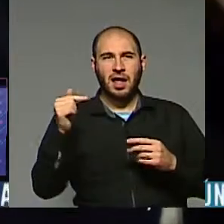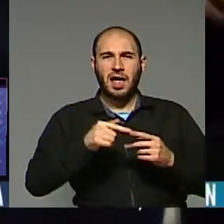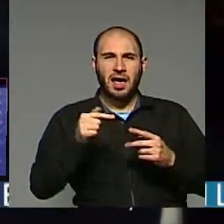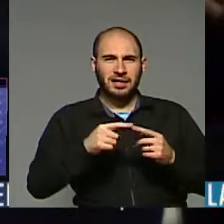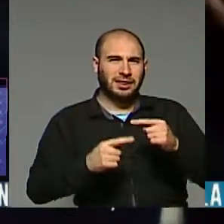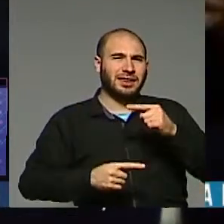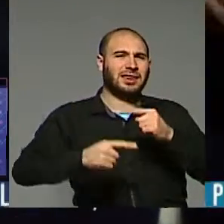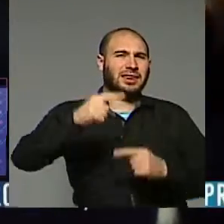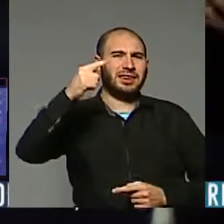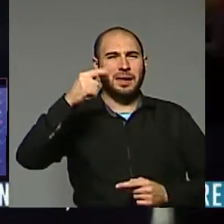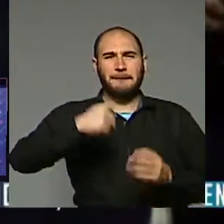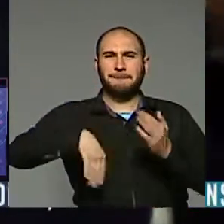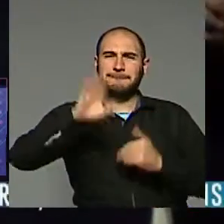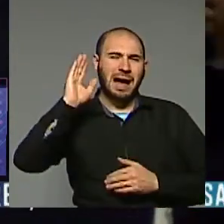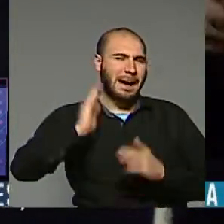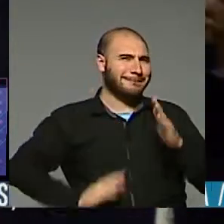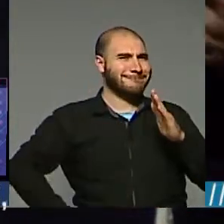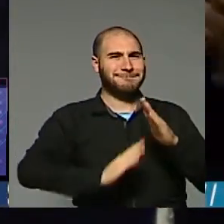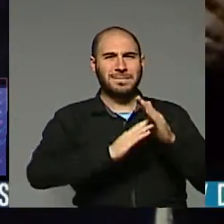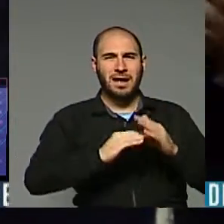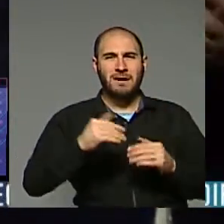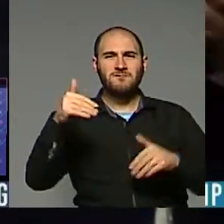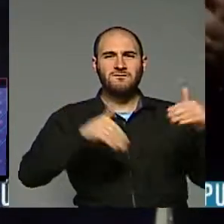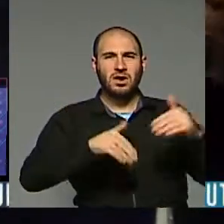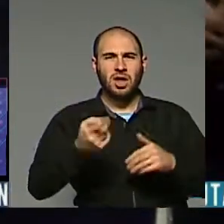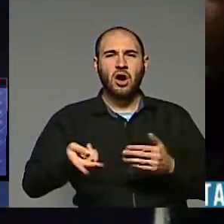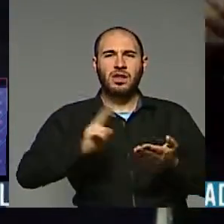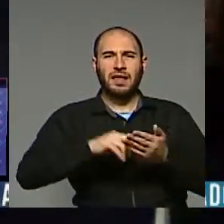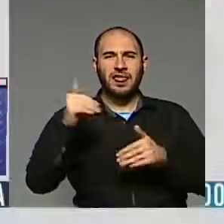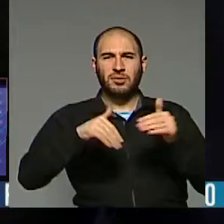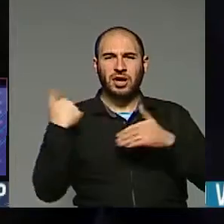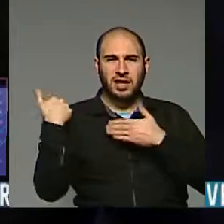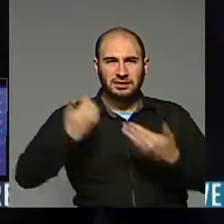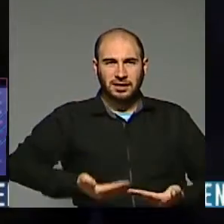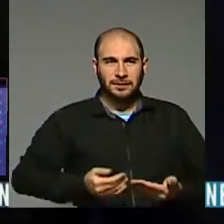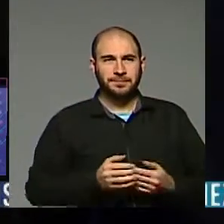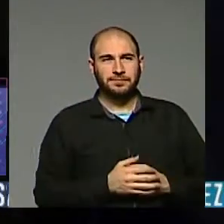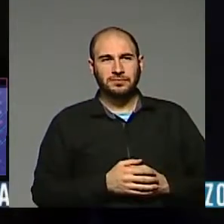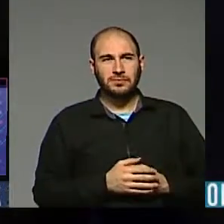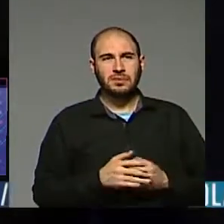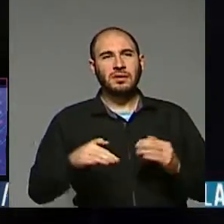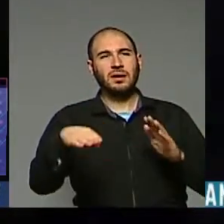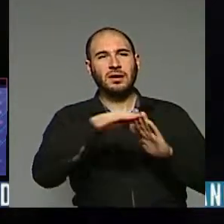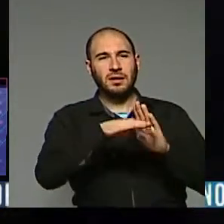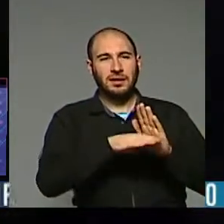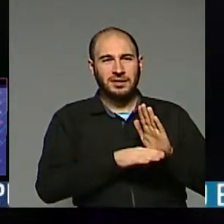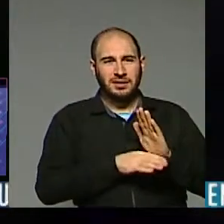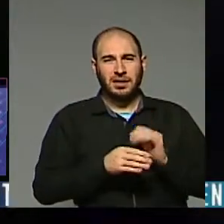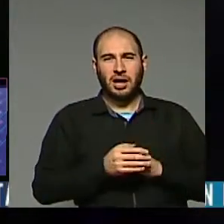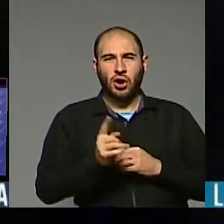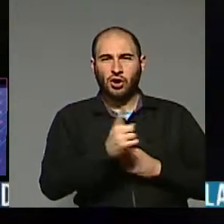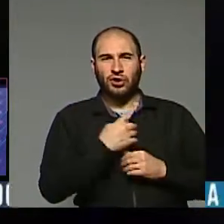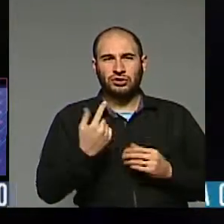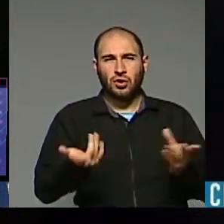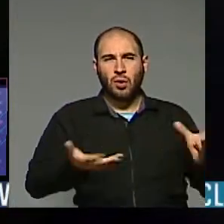mayor diferencia de la historia de la vuelta de la democracia, la característica de